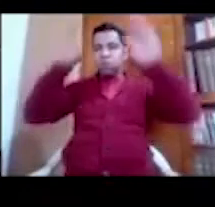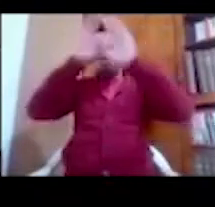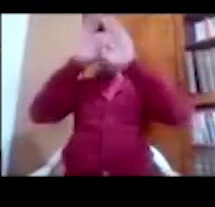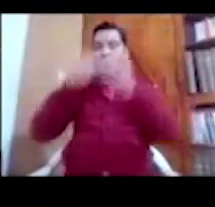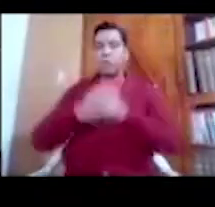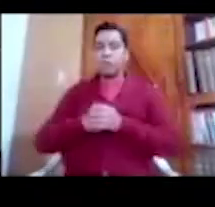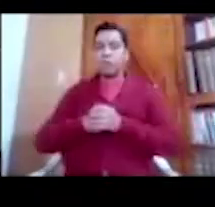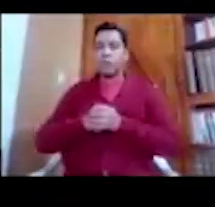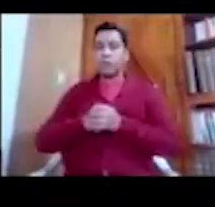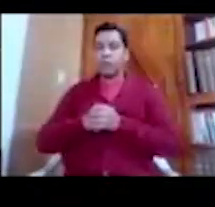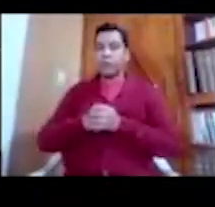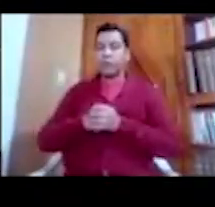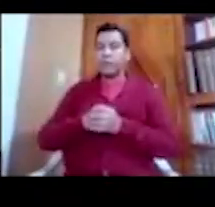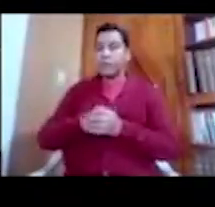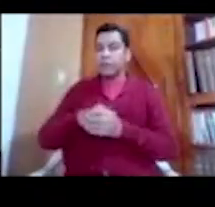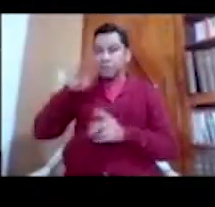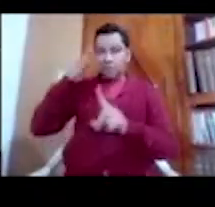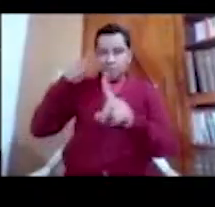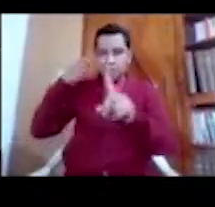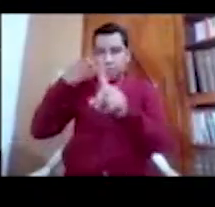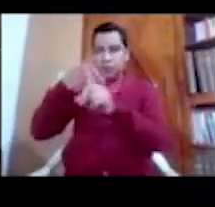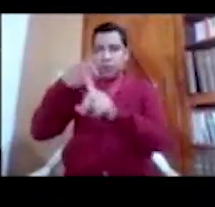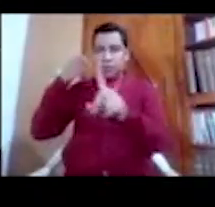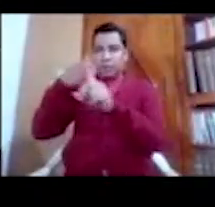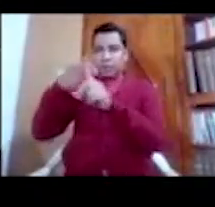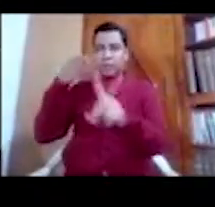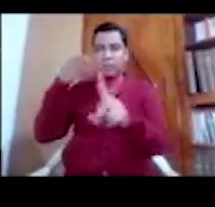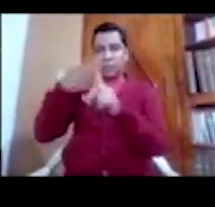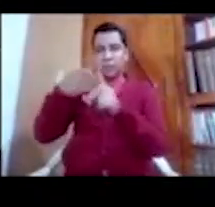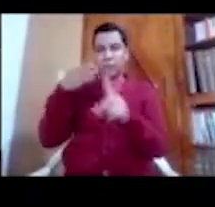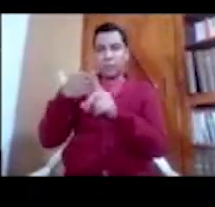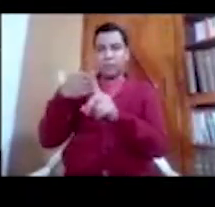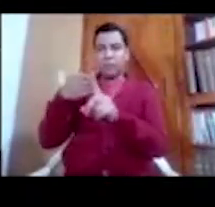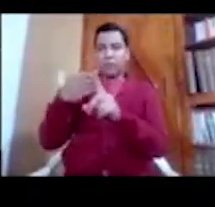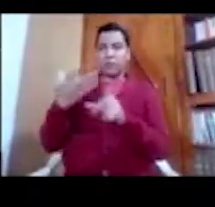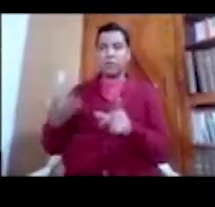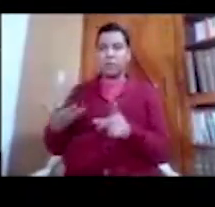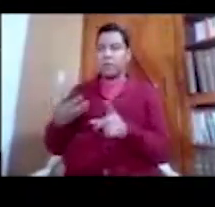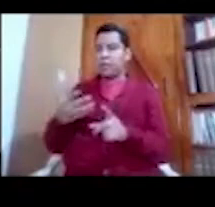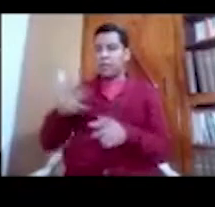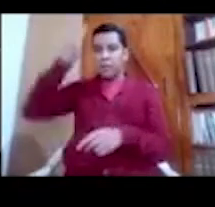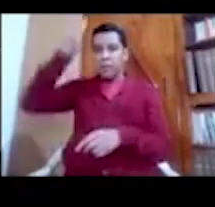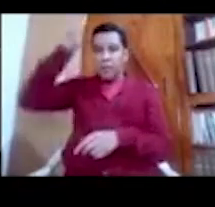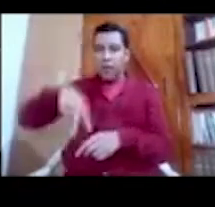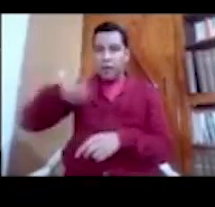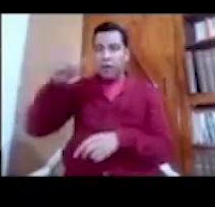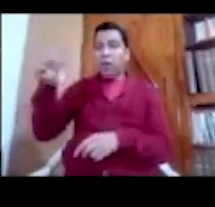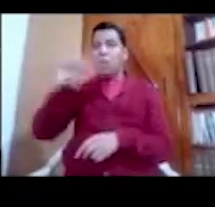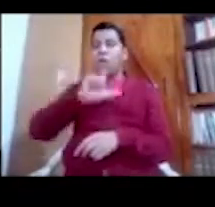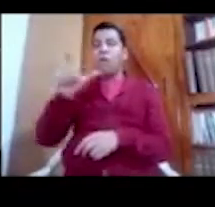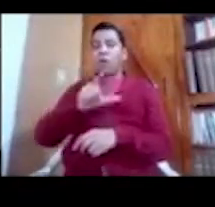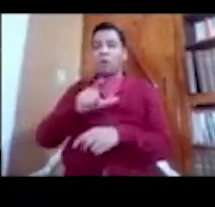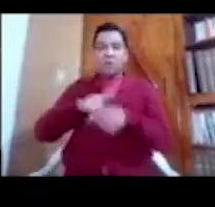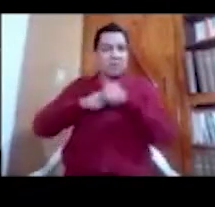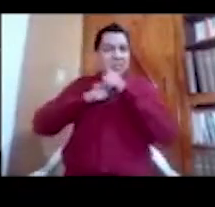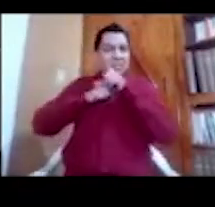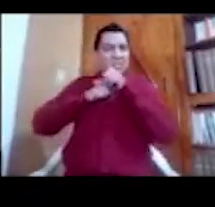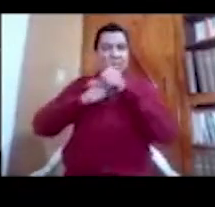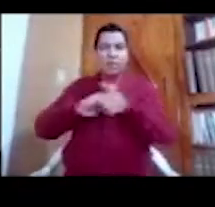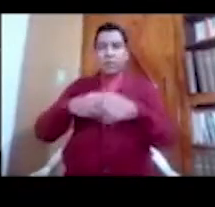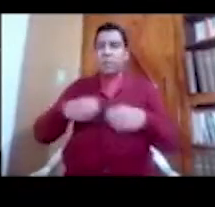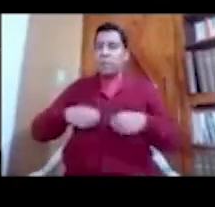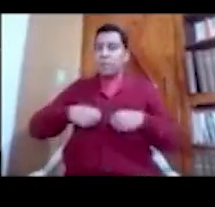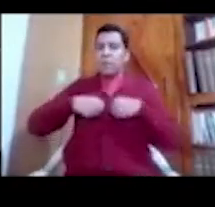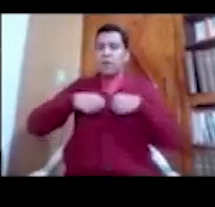una obsesión, digamos, mesoamericana, que es real, que es la de perpetuar el sistema de vida,